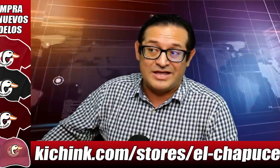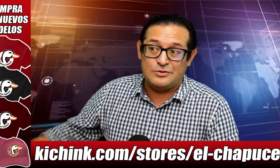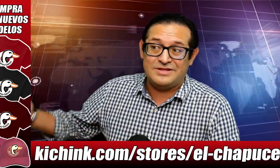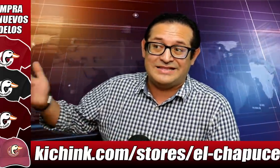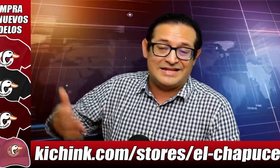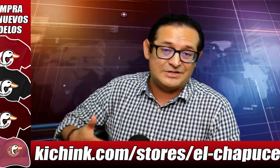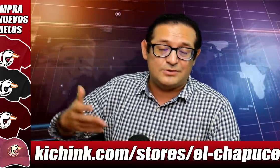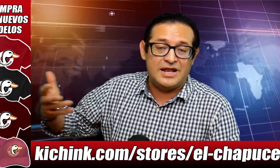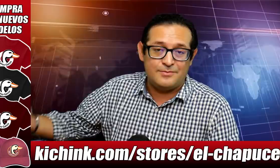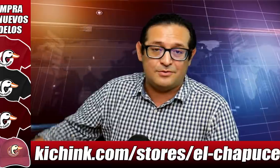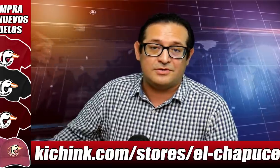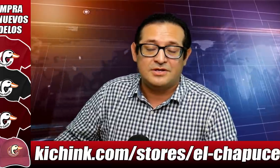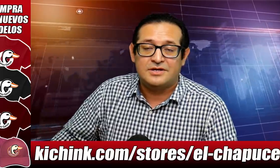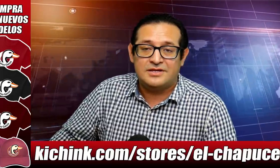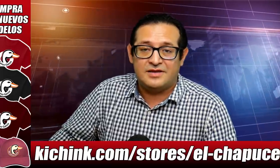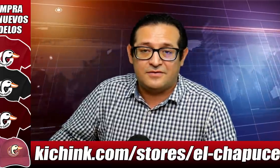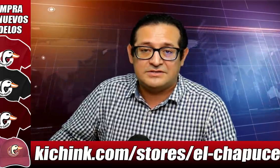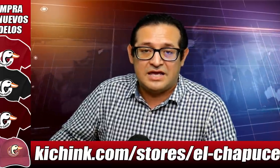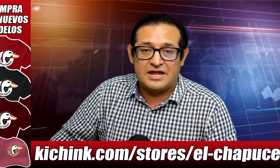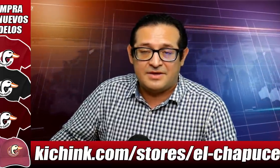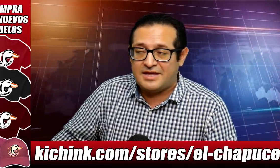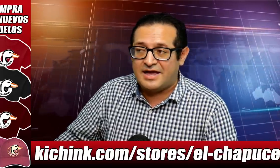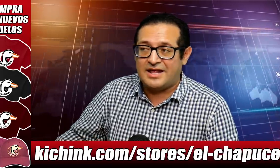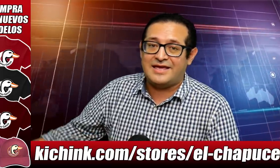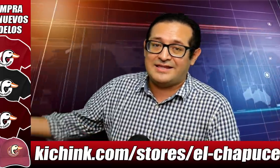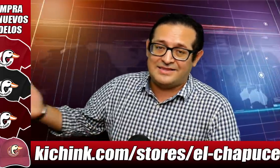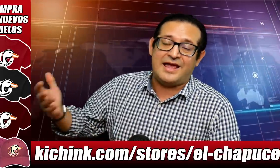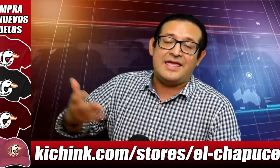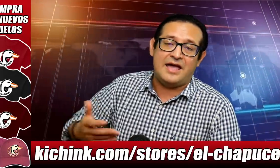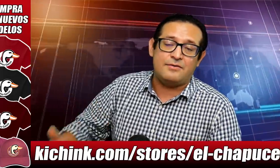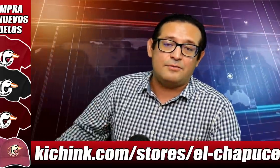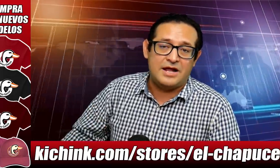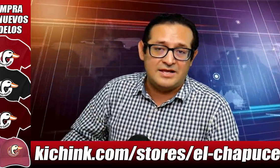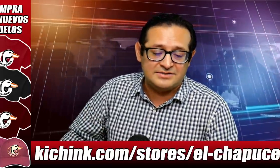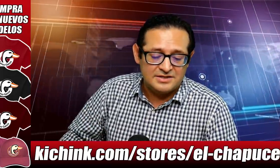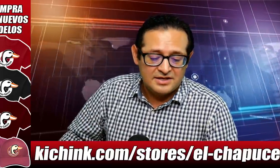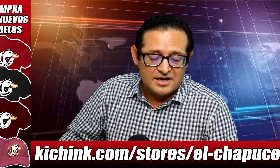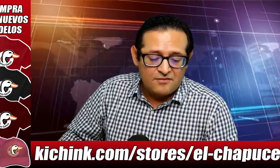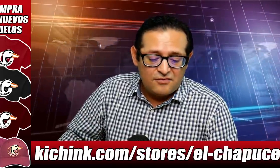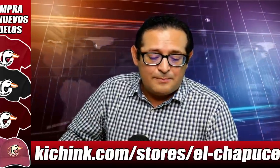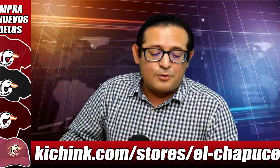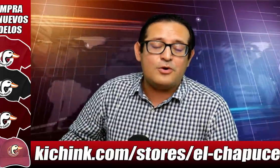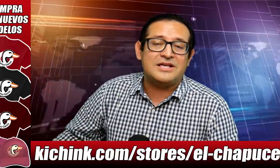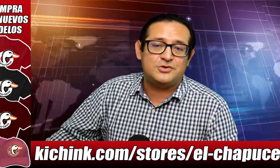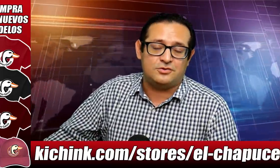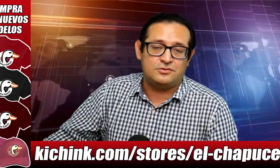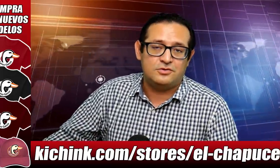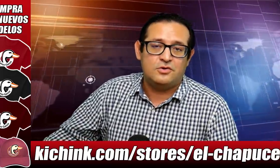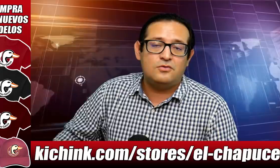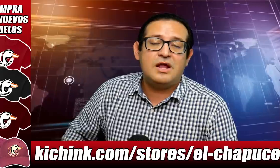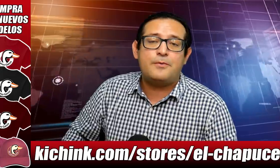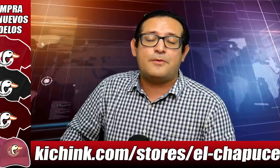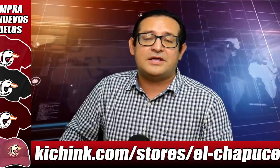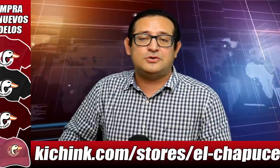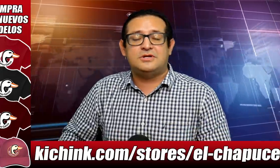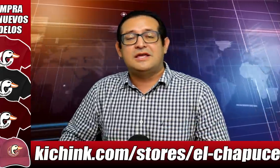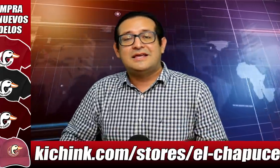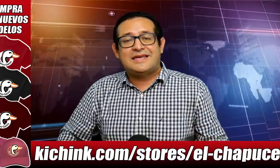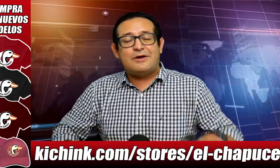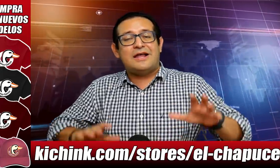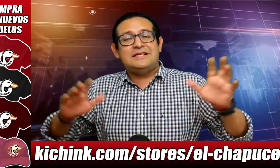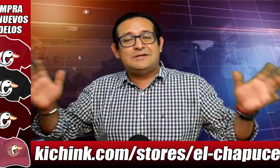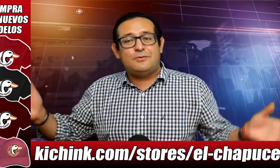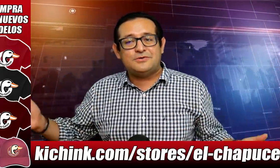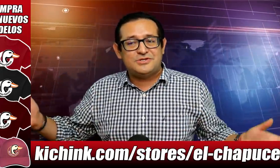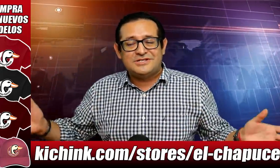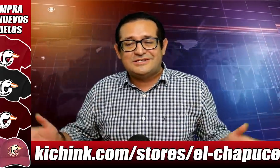México, en donde aterrizó el avión de la Fuerza Aérea Mexicana que traía a Evo Morales, fue una provocación. Una provocación